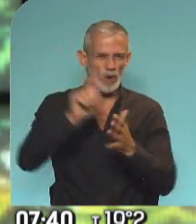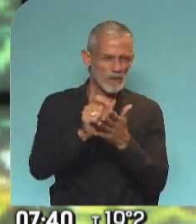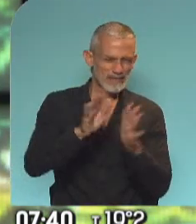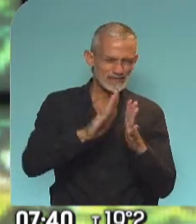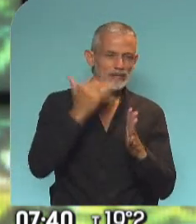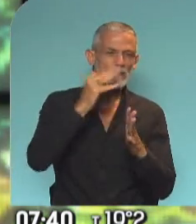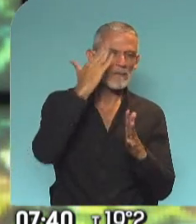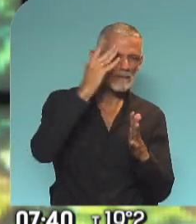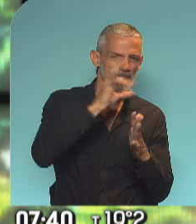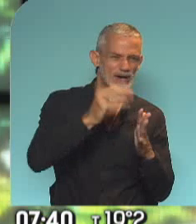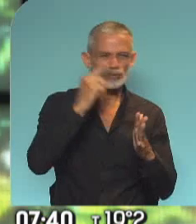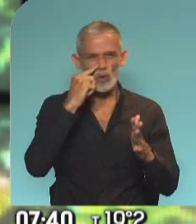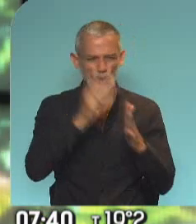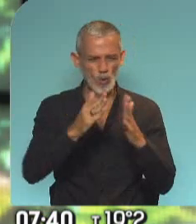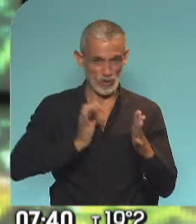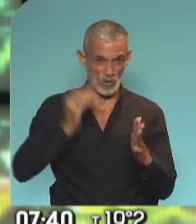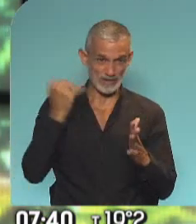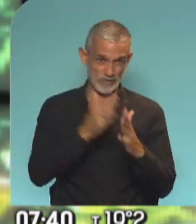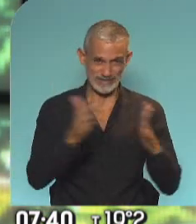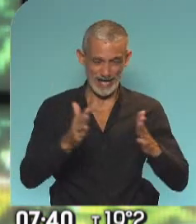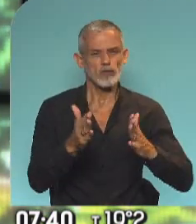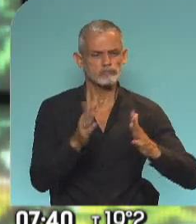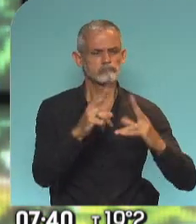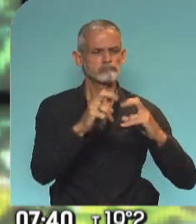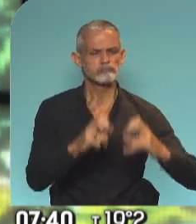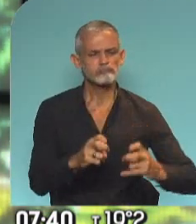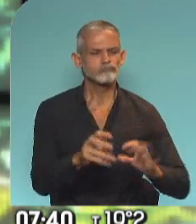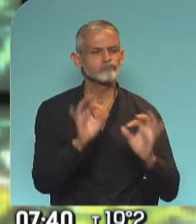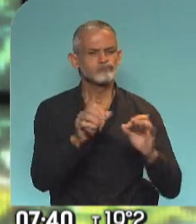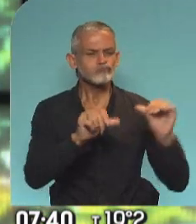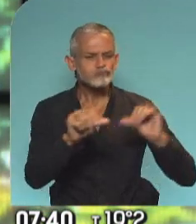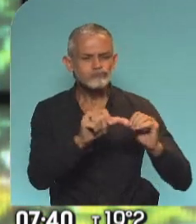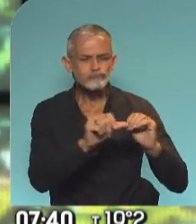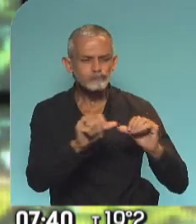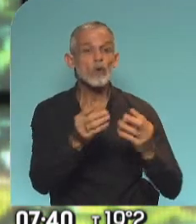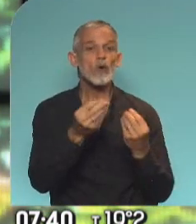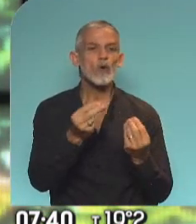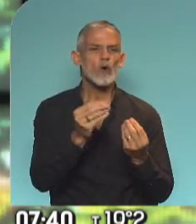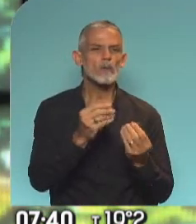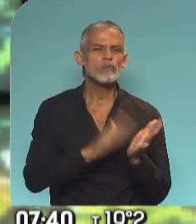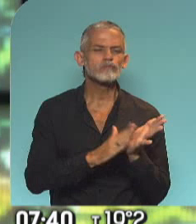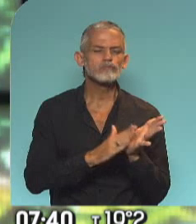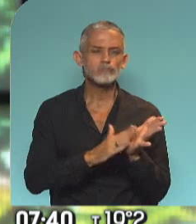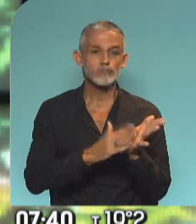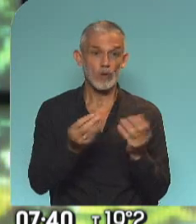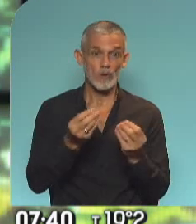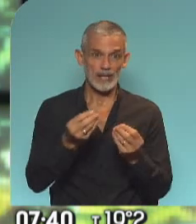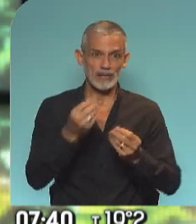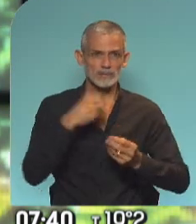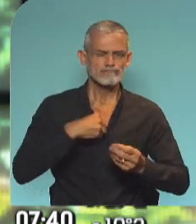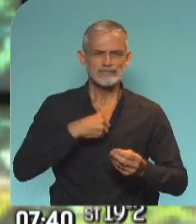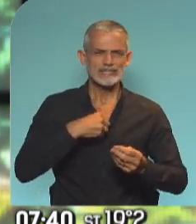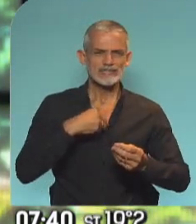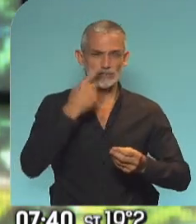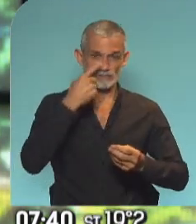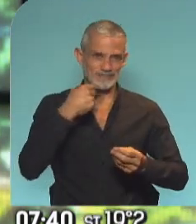de marzo y de junio del año pasado, y tiene que ver justamente con tratar de comprobar que estos síntomas que